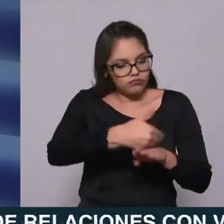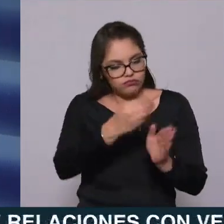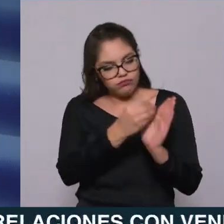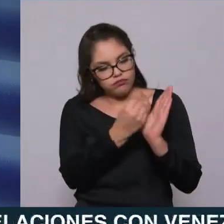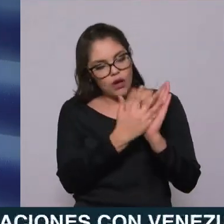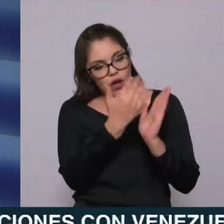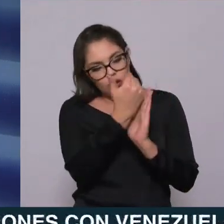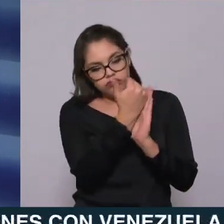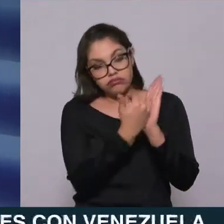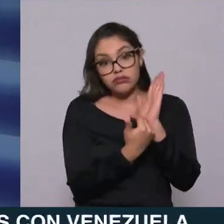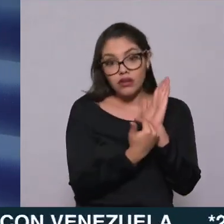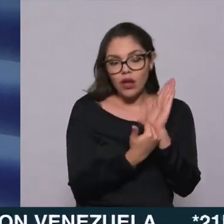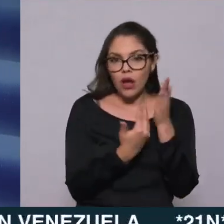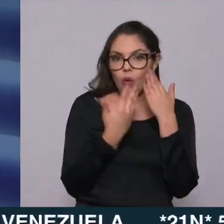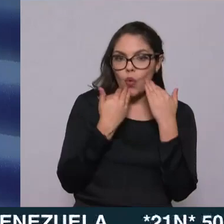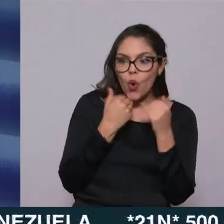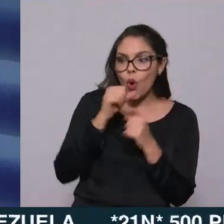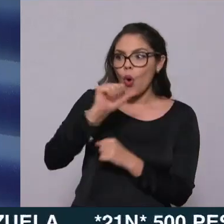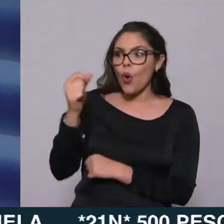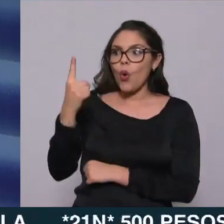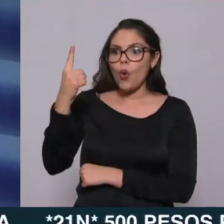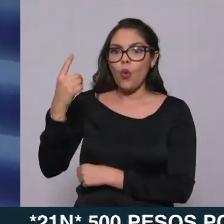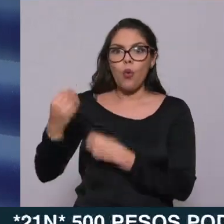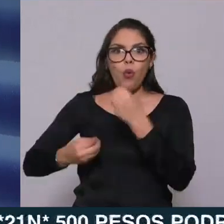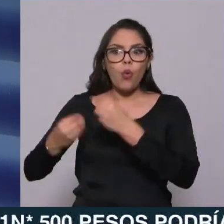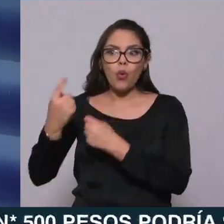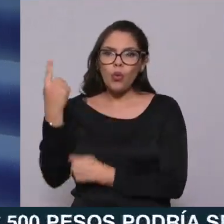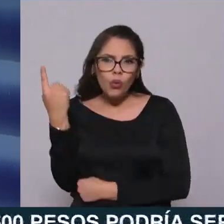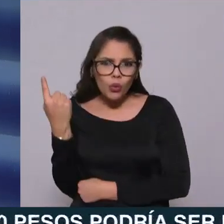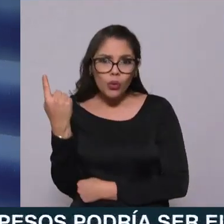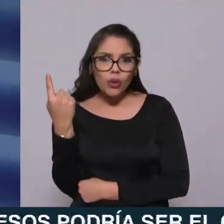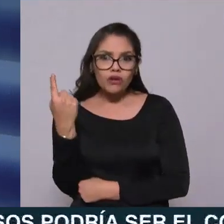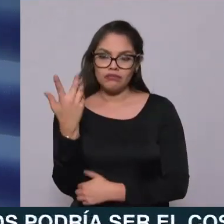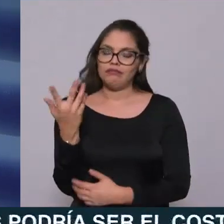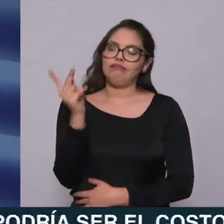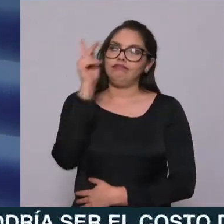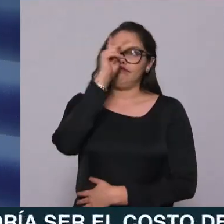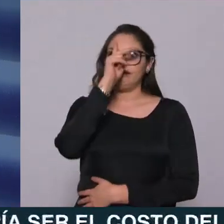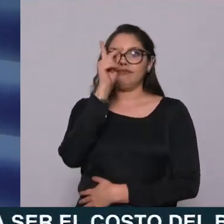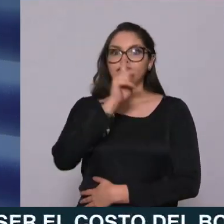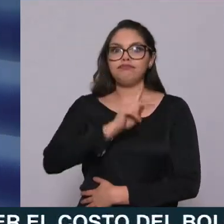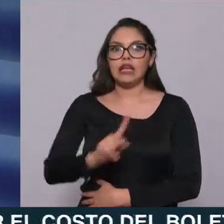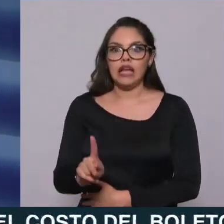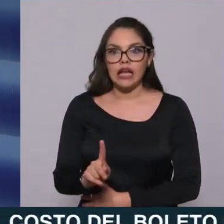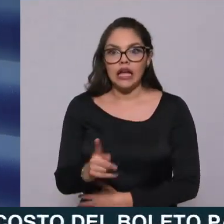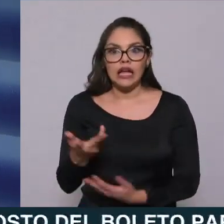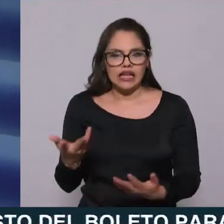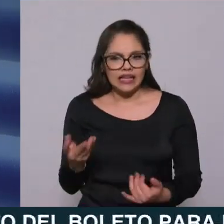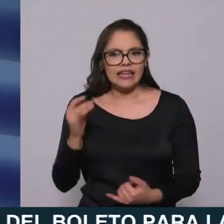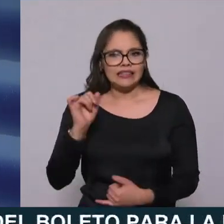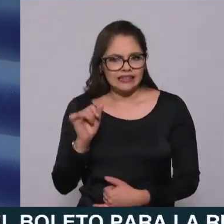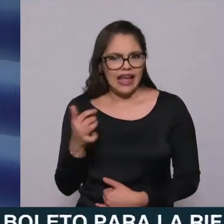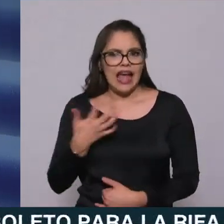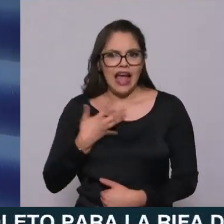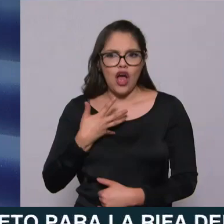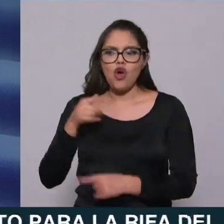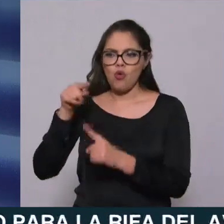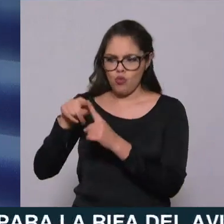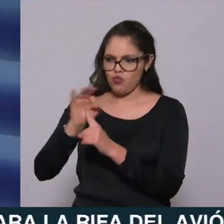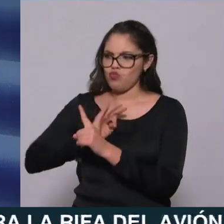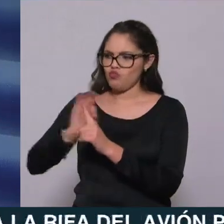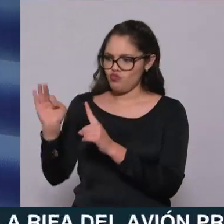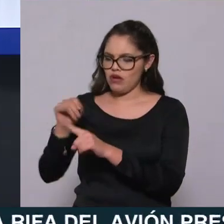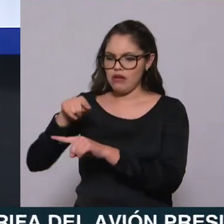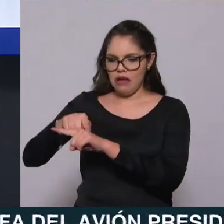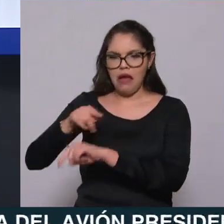Poder Judicial. Entonces, eso pues está peor, porque entonces sí hay un aparato legal que castigue el homicidio de